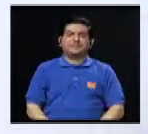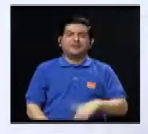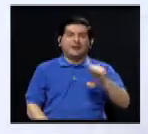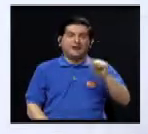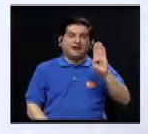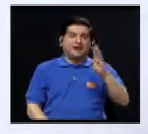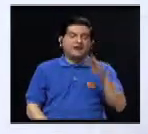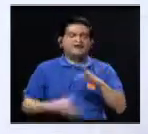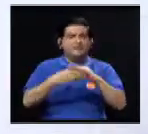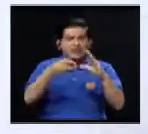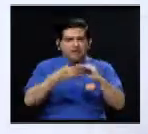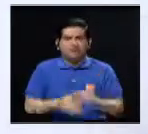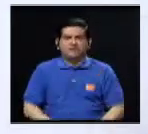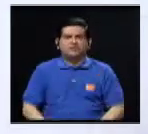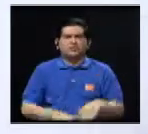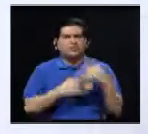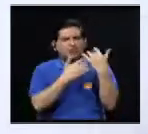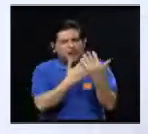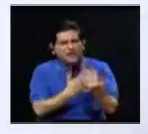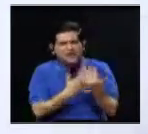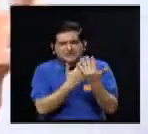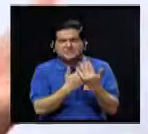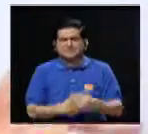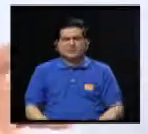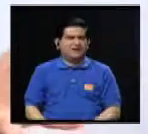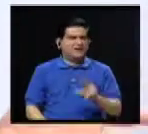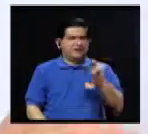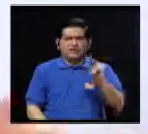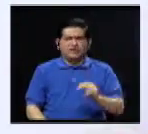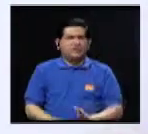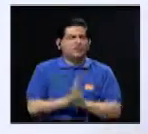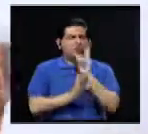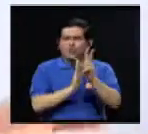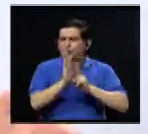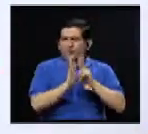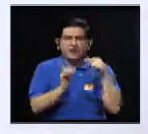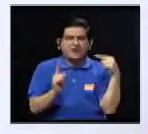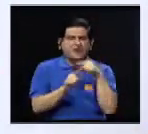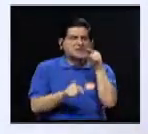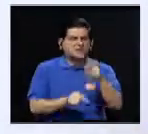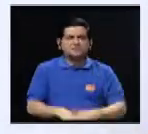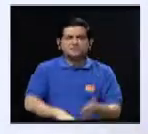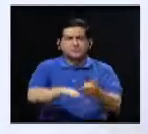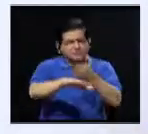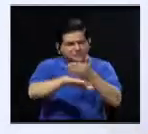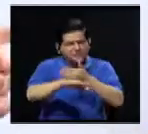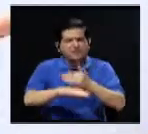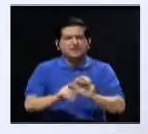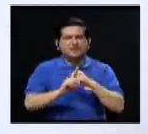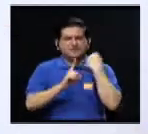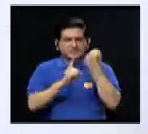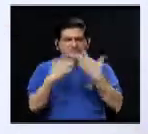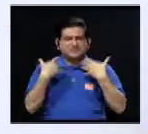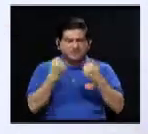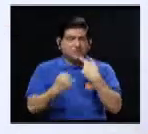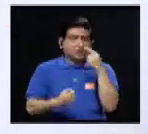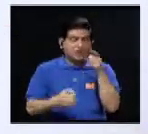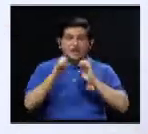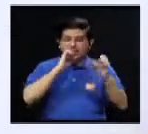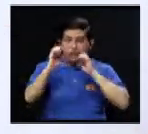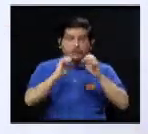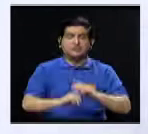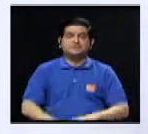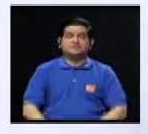Alejandra le comentó, espere, doña Esperanza, no hagamos el documental todavía hasta que usted esté un poco mejor. Y ahí ella lo dice en la